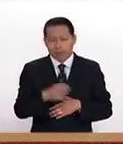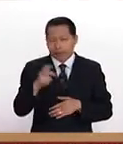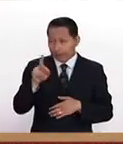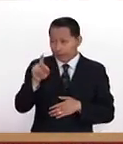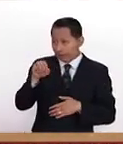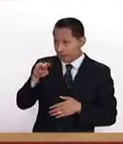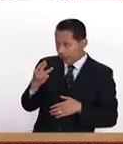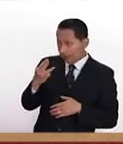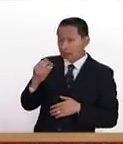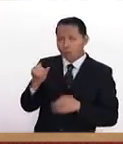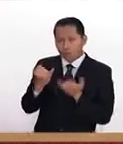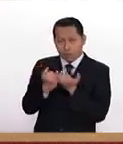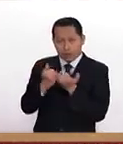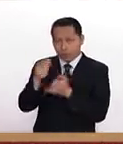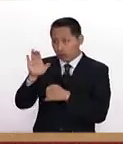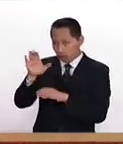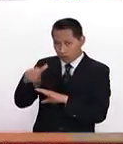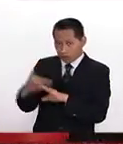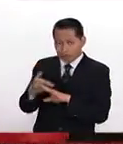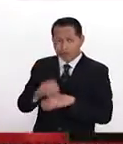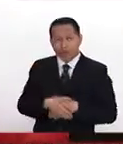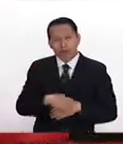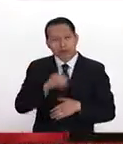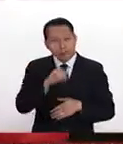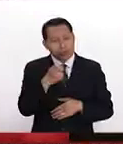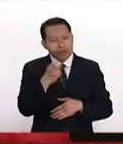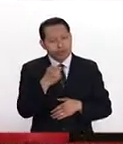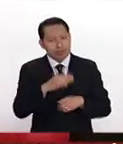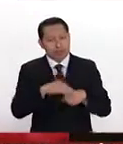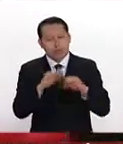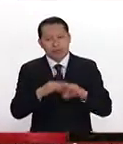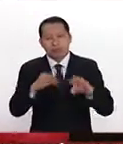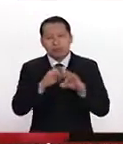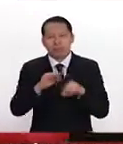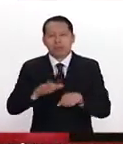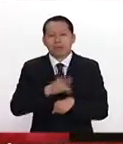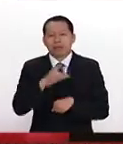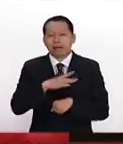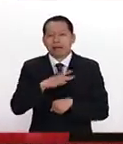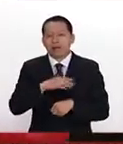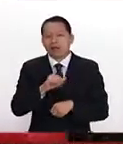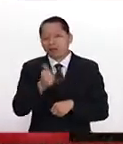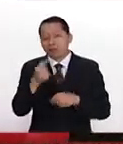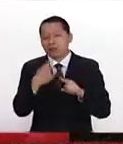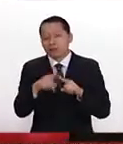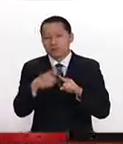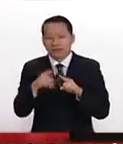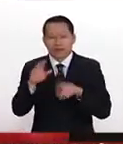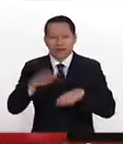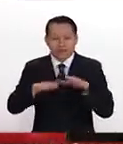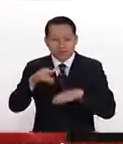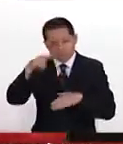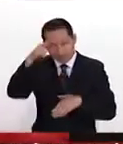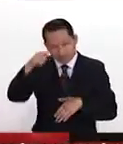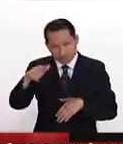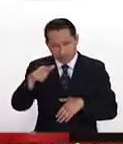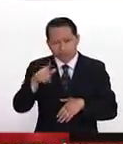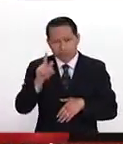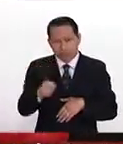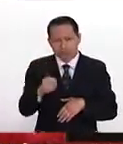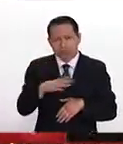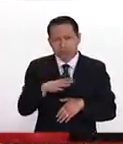marco es a veces eso es más importante que propiamente pues estos eventos a través de los cuales nos enteramos si lo